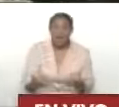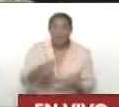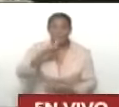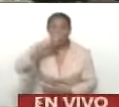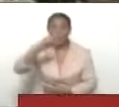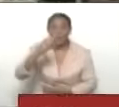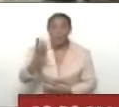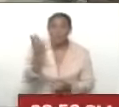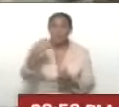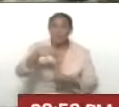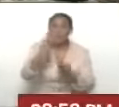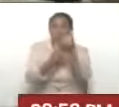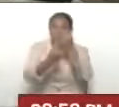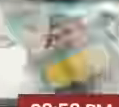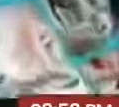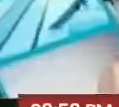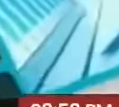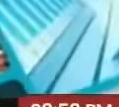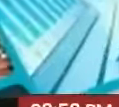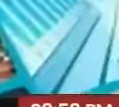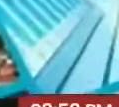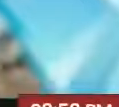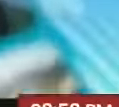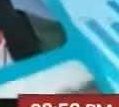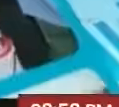más economía. Adelante. Gracias, Sandro.